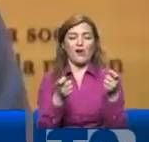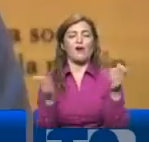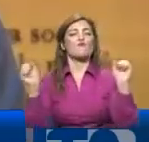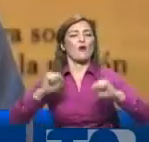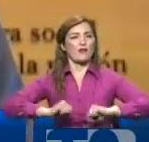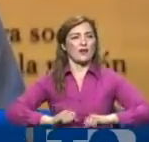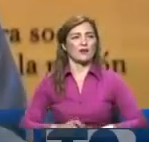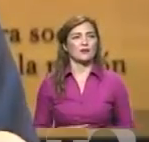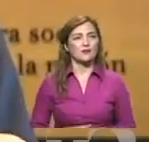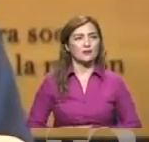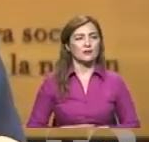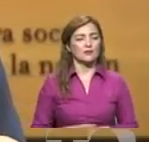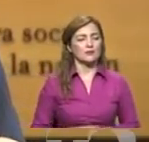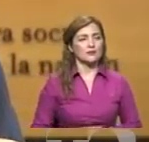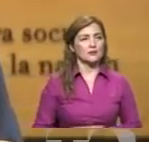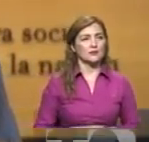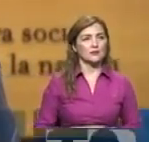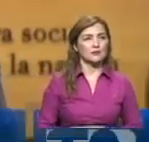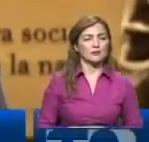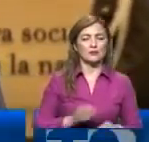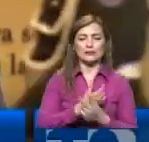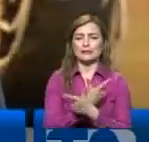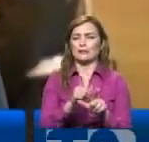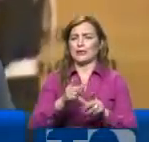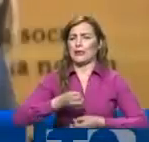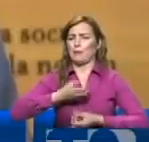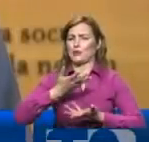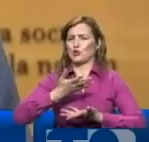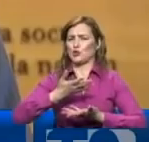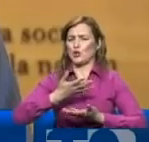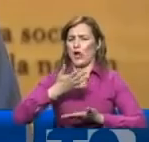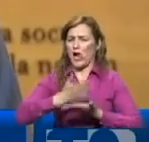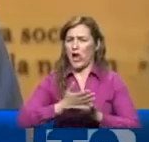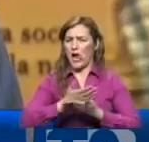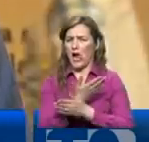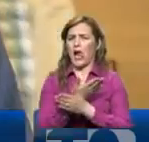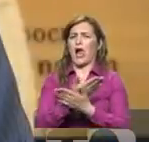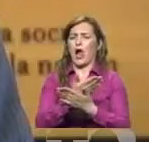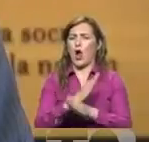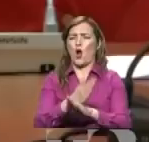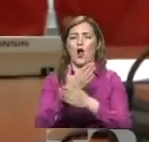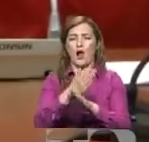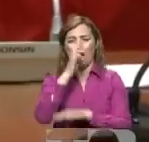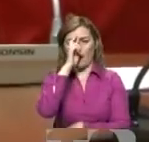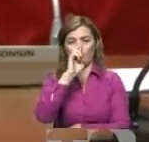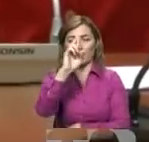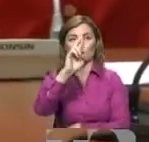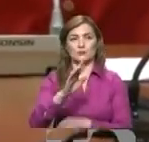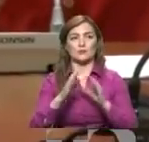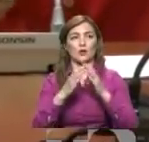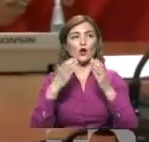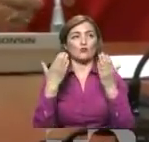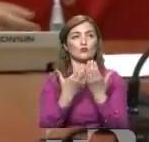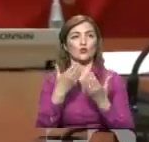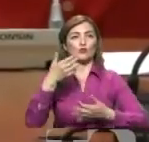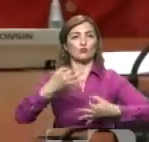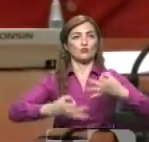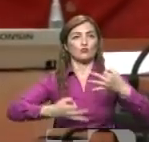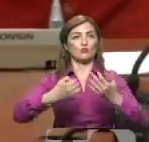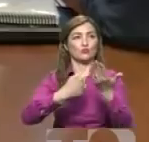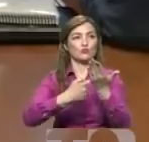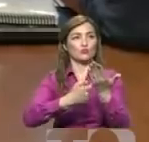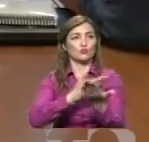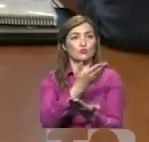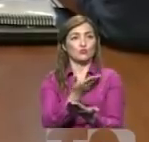sentido. Se busca es no afectar a la libertad de expresión, que todo lo hagamos en el marco de respeto. La Comisión de Justicia será la que analice